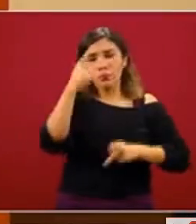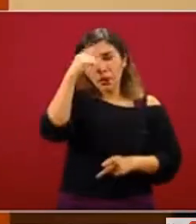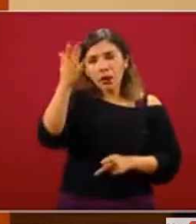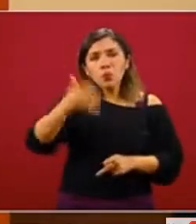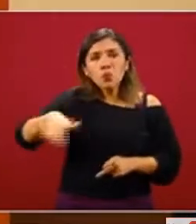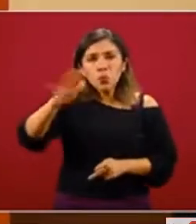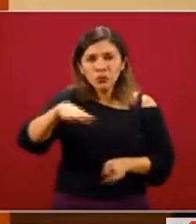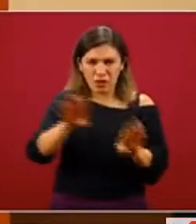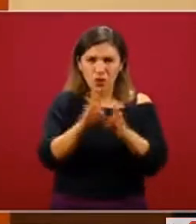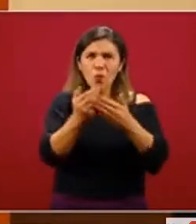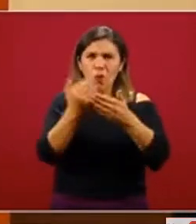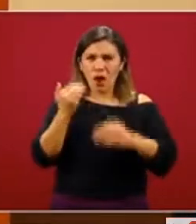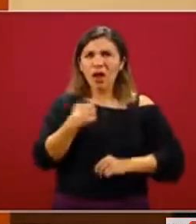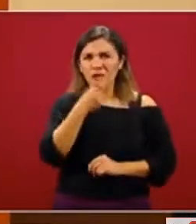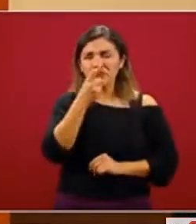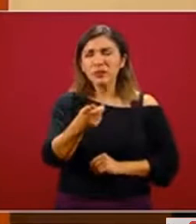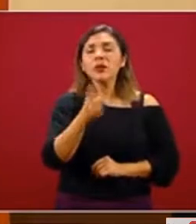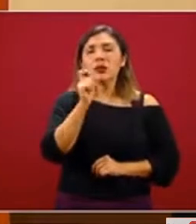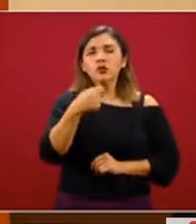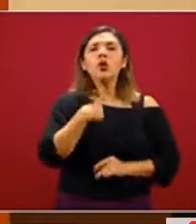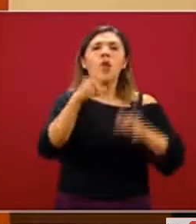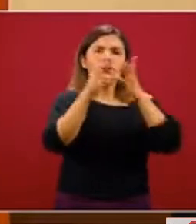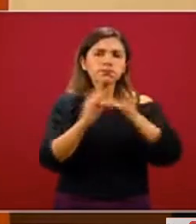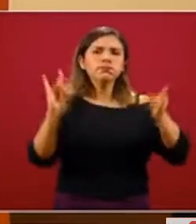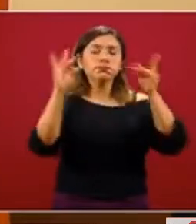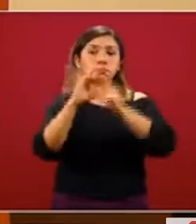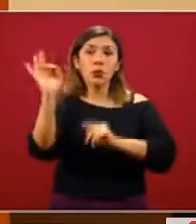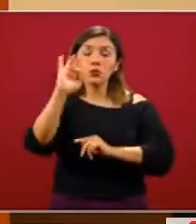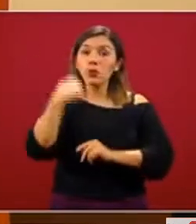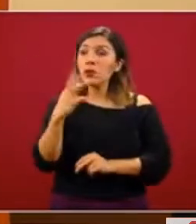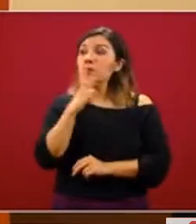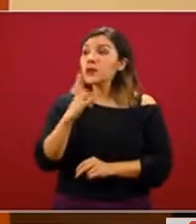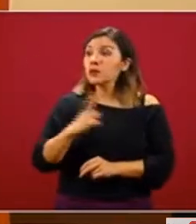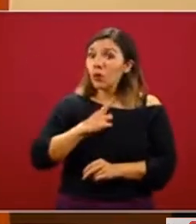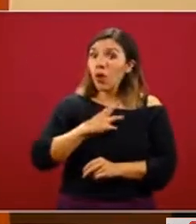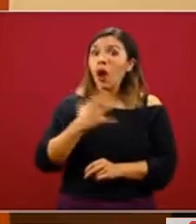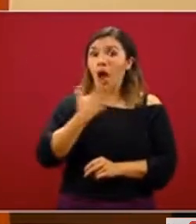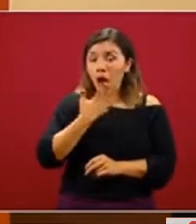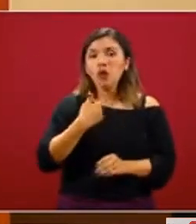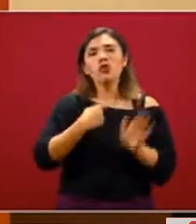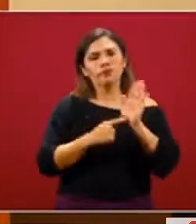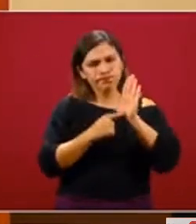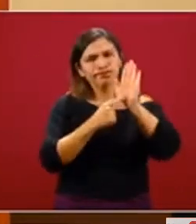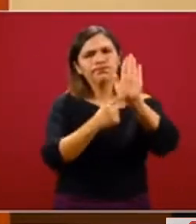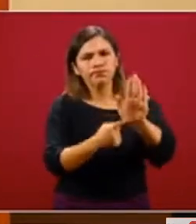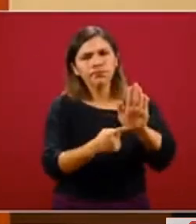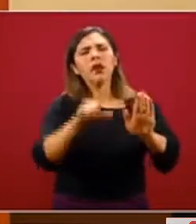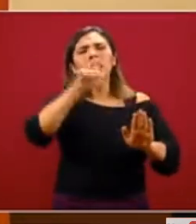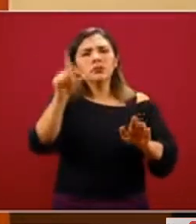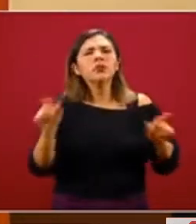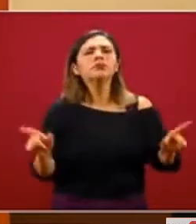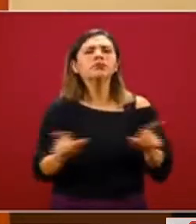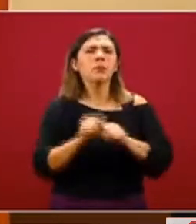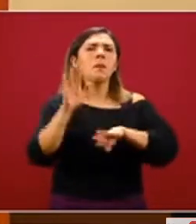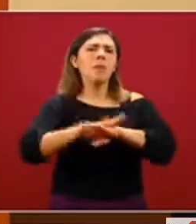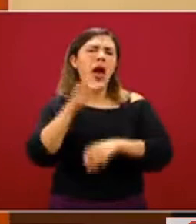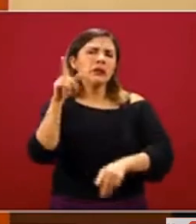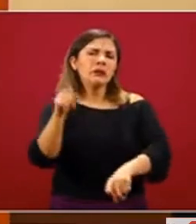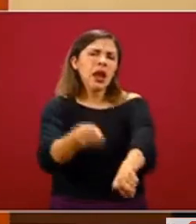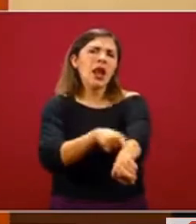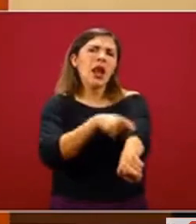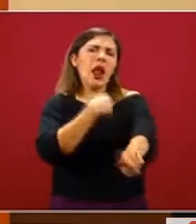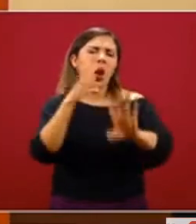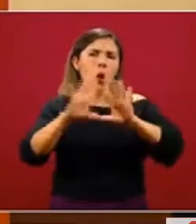que ya hemos comentado y que iremos explicando. Tan pronto tenemos resultados, los presentamos, y después una síntesis más amplia ya